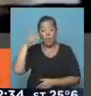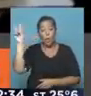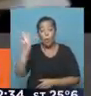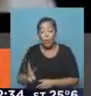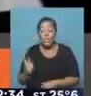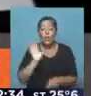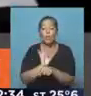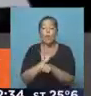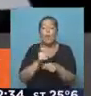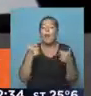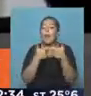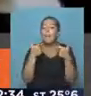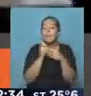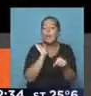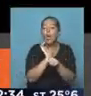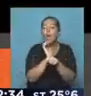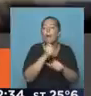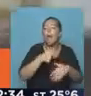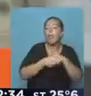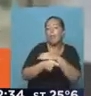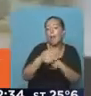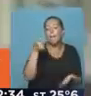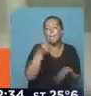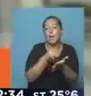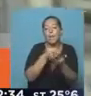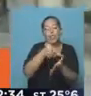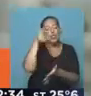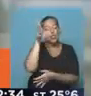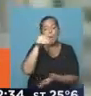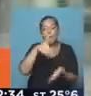práctica como un departamento de sobornos pagando